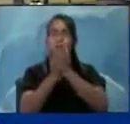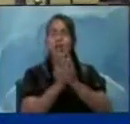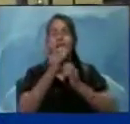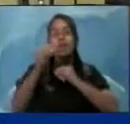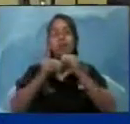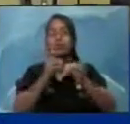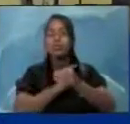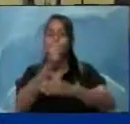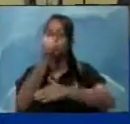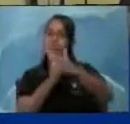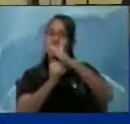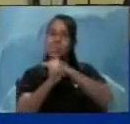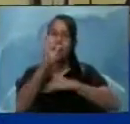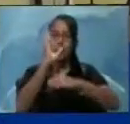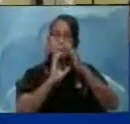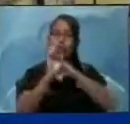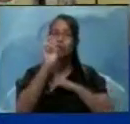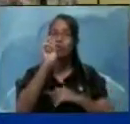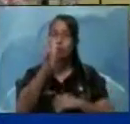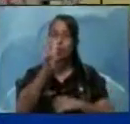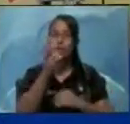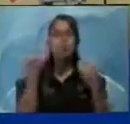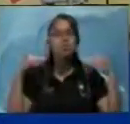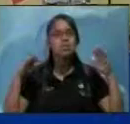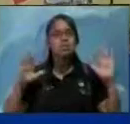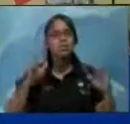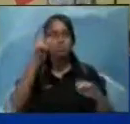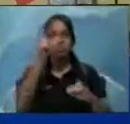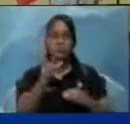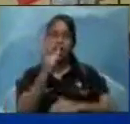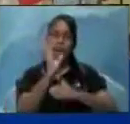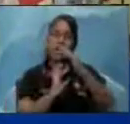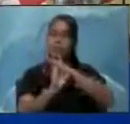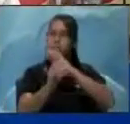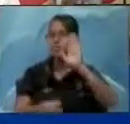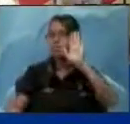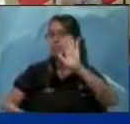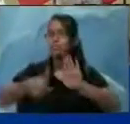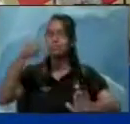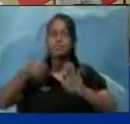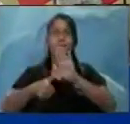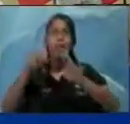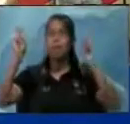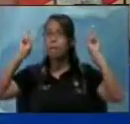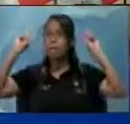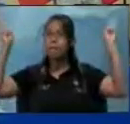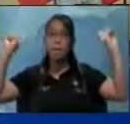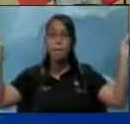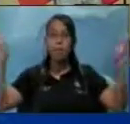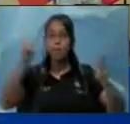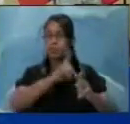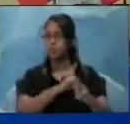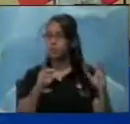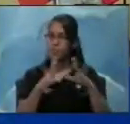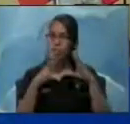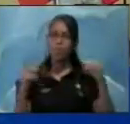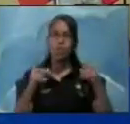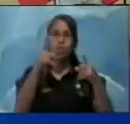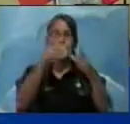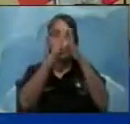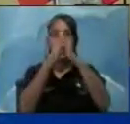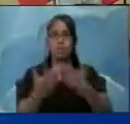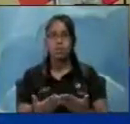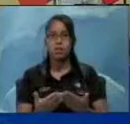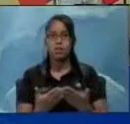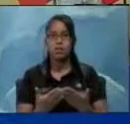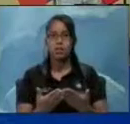Apóstoles capítulo 2 quizás sea el capítulo más famoso de toda la Biblia